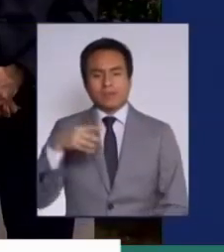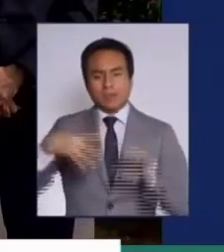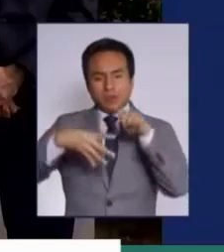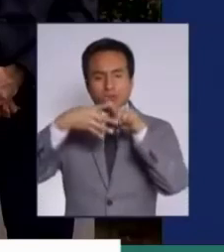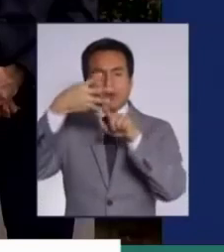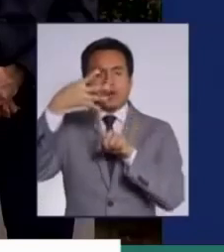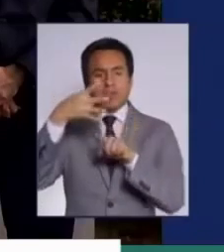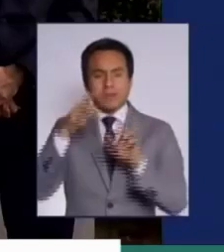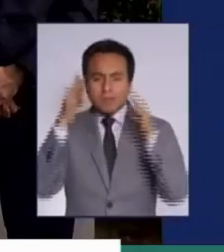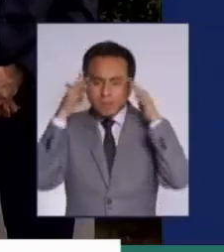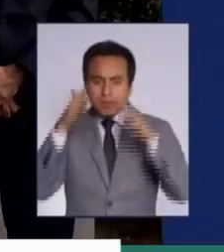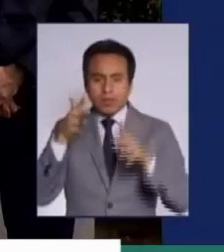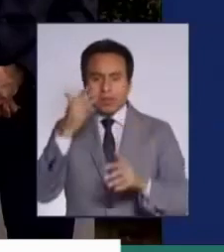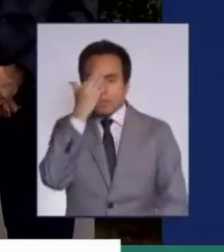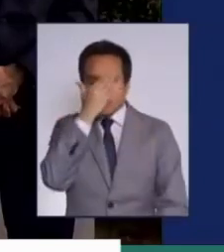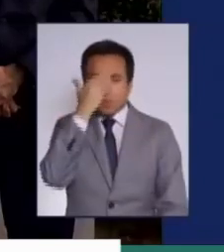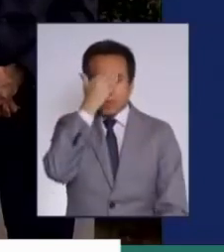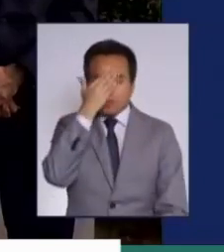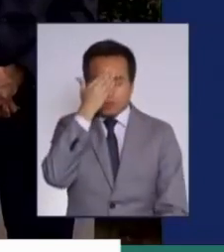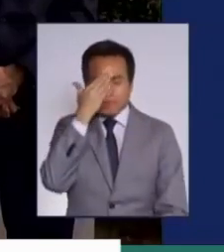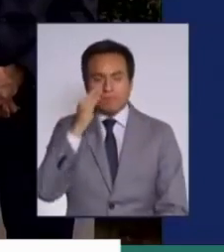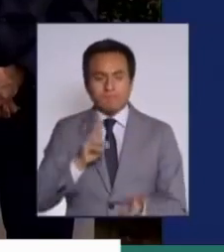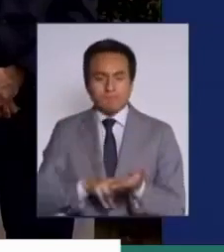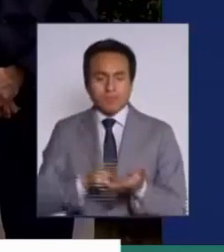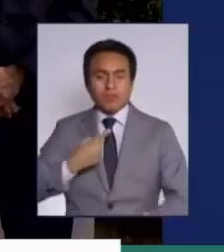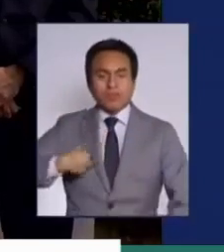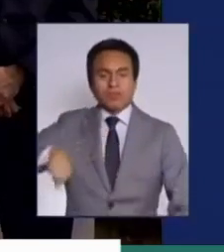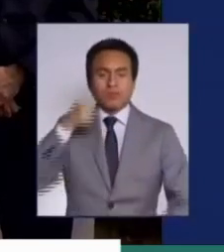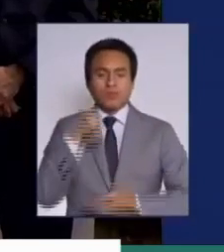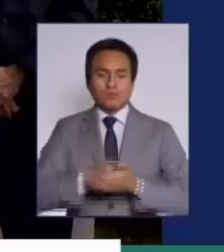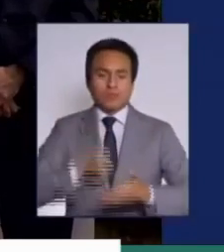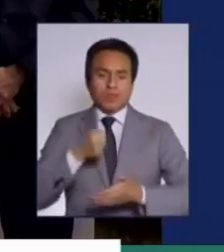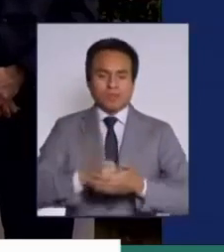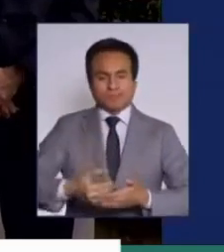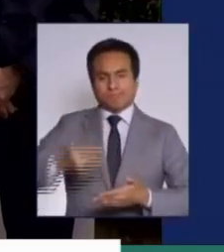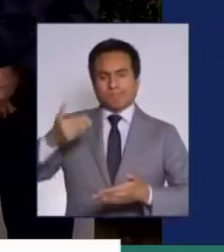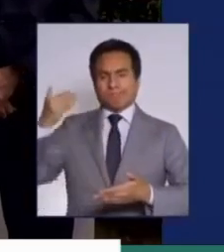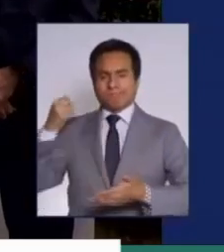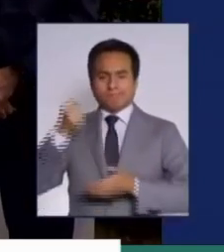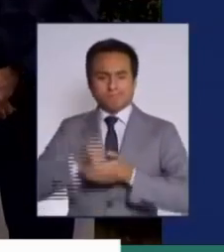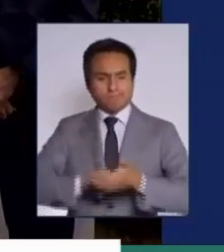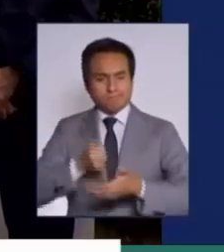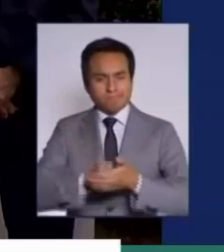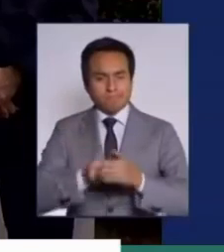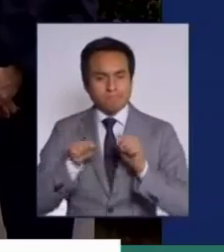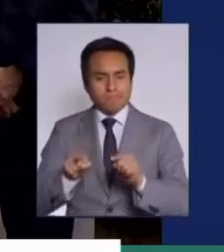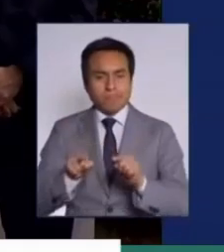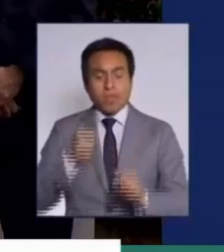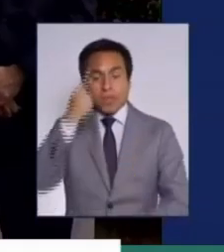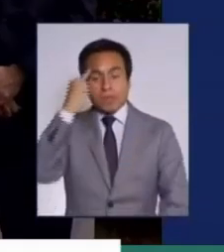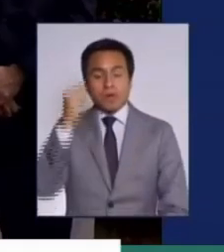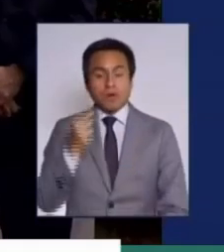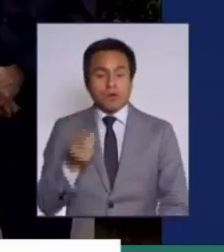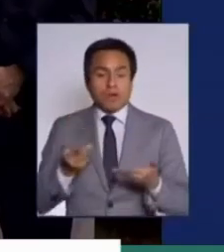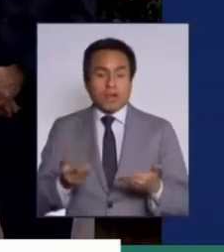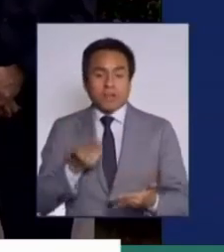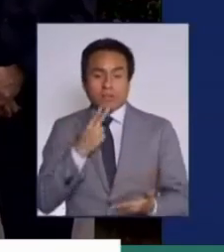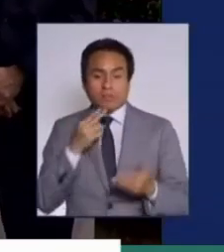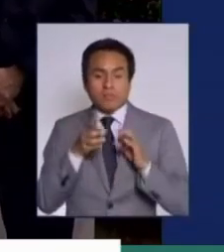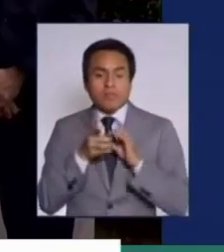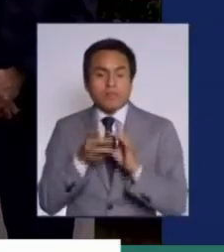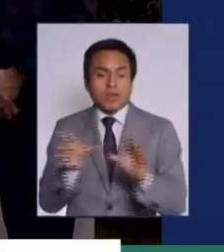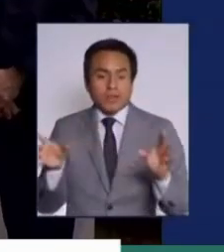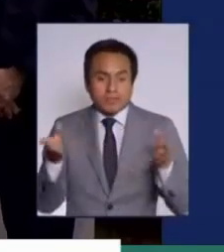gobierno, porque ellos están haciendo todo al antojo de ellos, están haciendo todo para ganancias de ellos, o sea, nadie de que